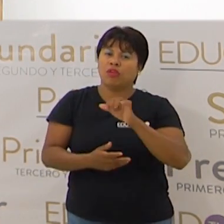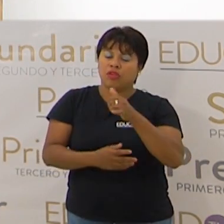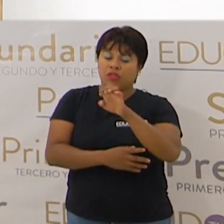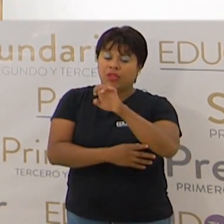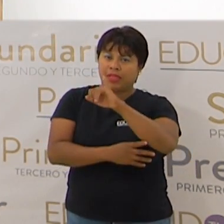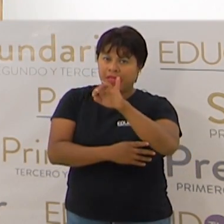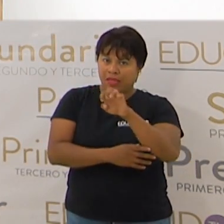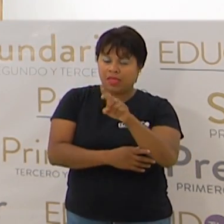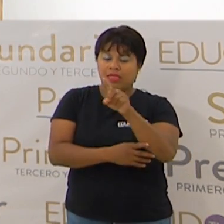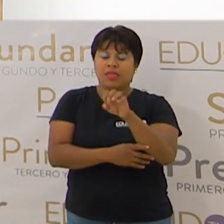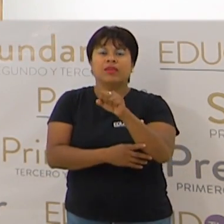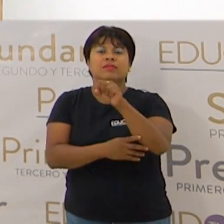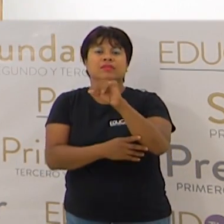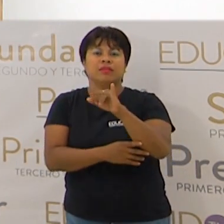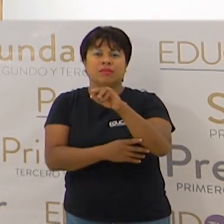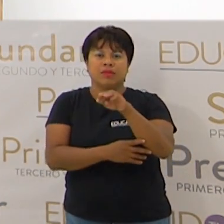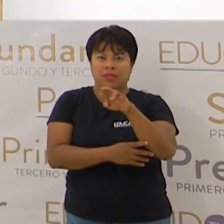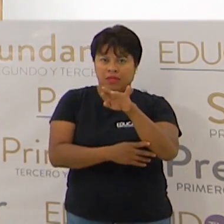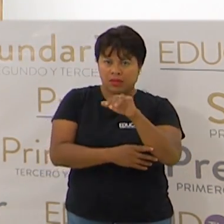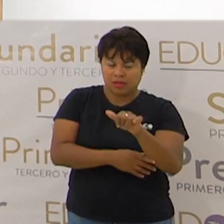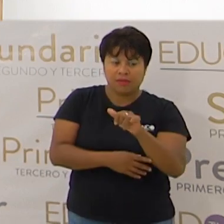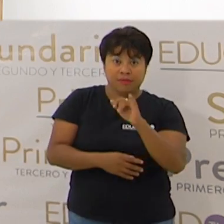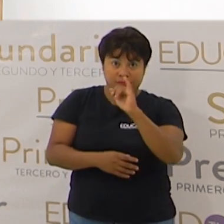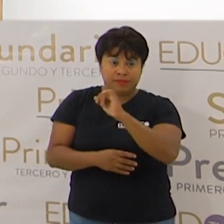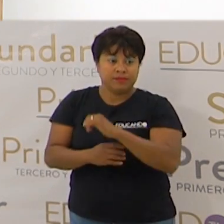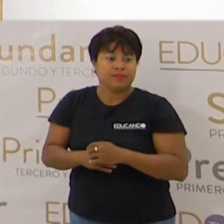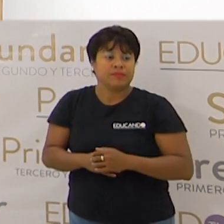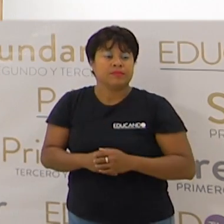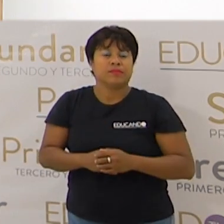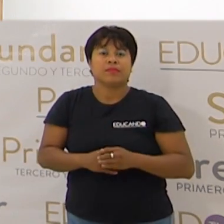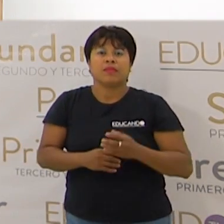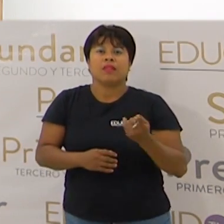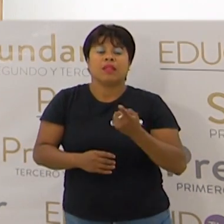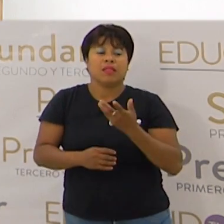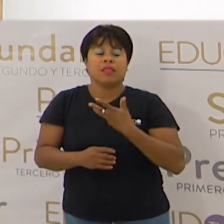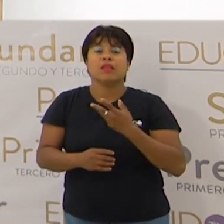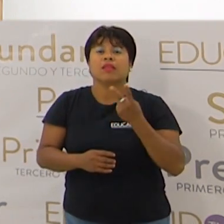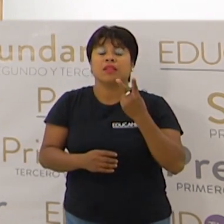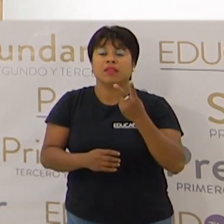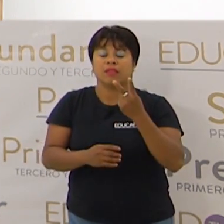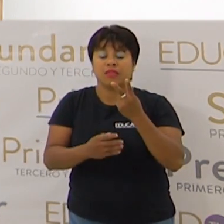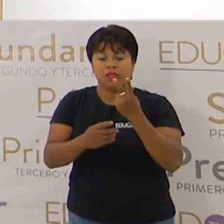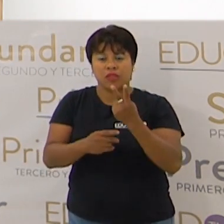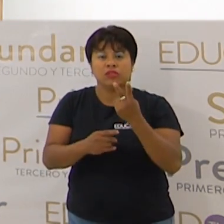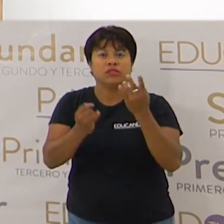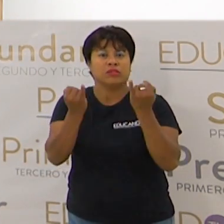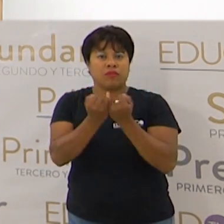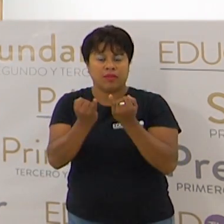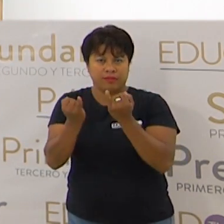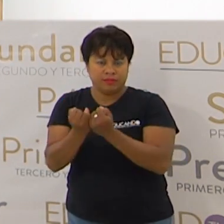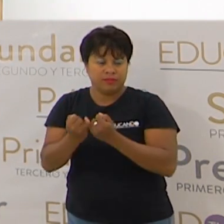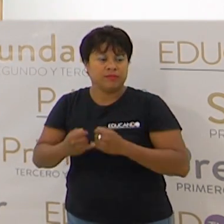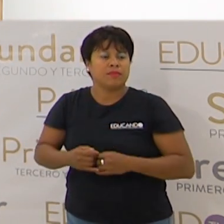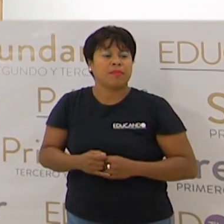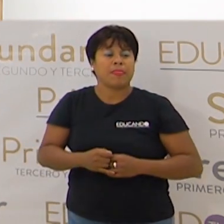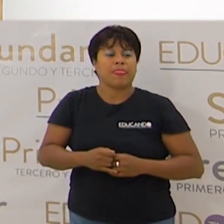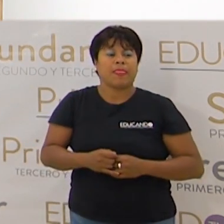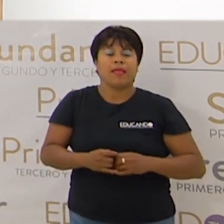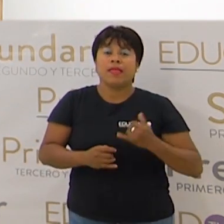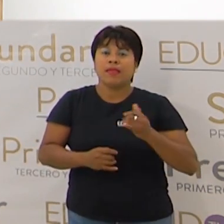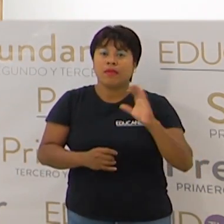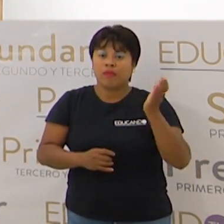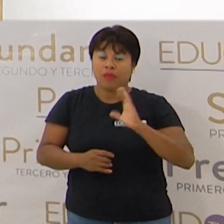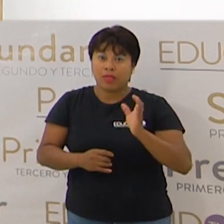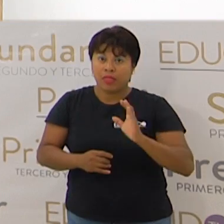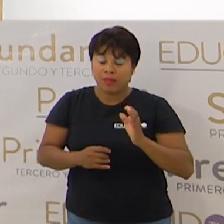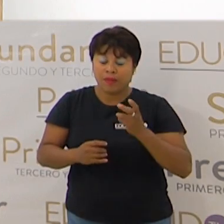otro eje de simetría, ¿sí? Que divide a la figura en 2 partes exactamente iguales. ¿Y cuál